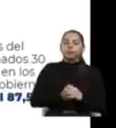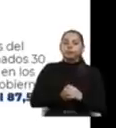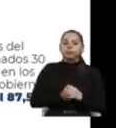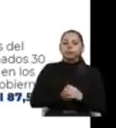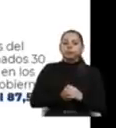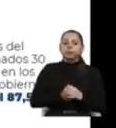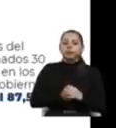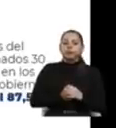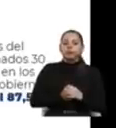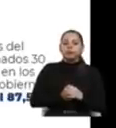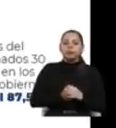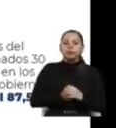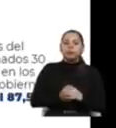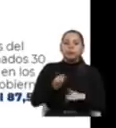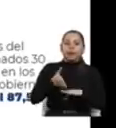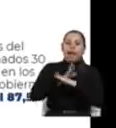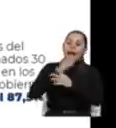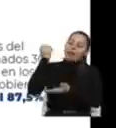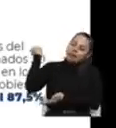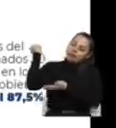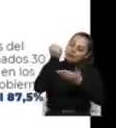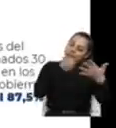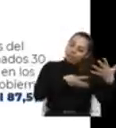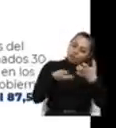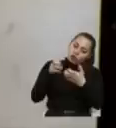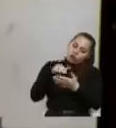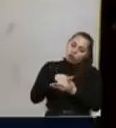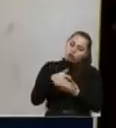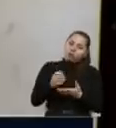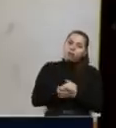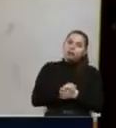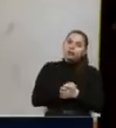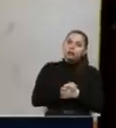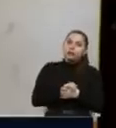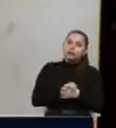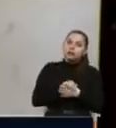El recorte del presupuesto por los 800 mil millones.